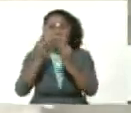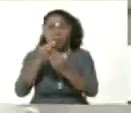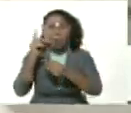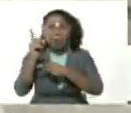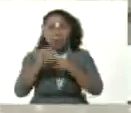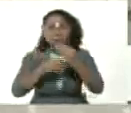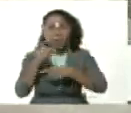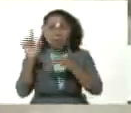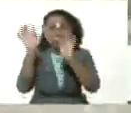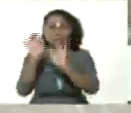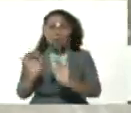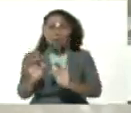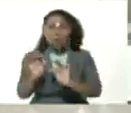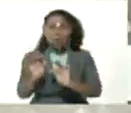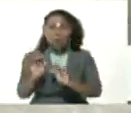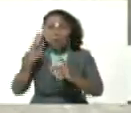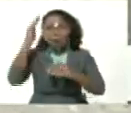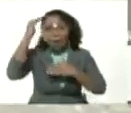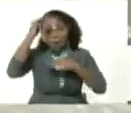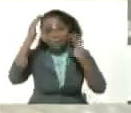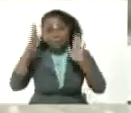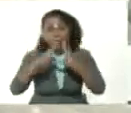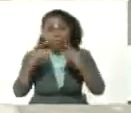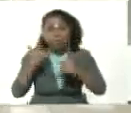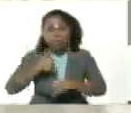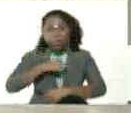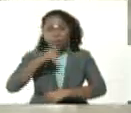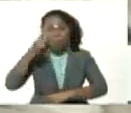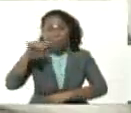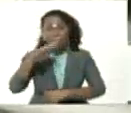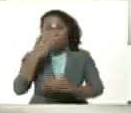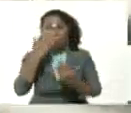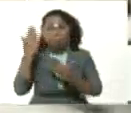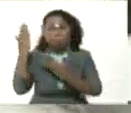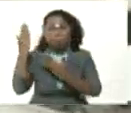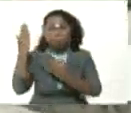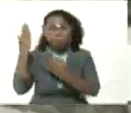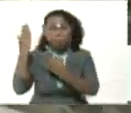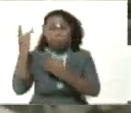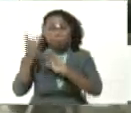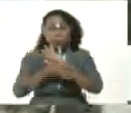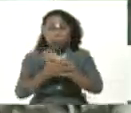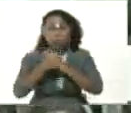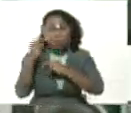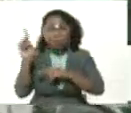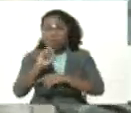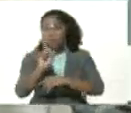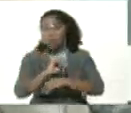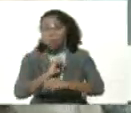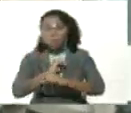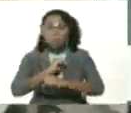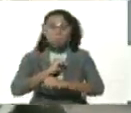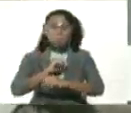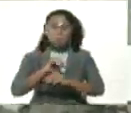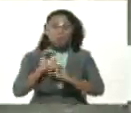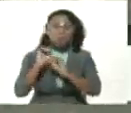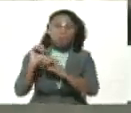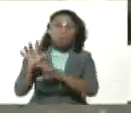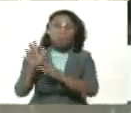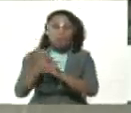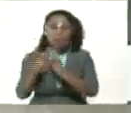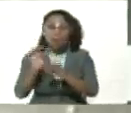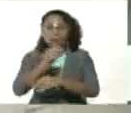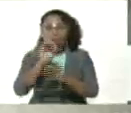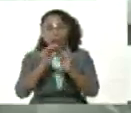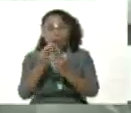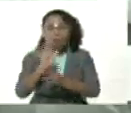esta metodología atendiendo a todo nuestro pueblo. De acá, como usted lo ordenó, mi comandante presidente, no nos vamos a retirar hasta que cada familia tenga